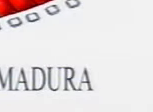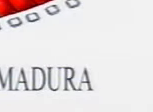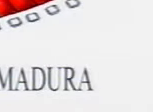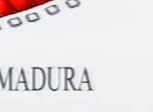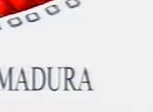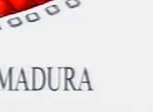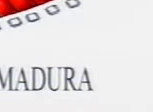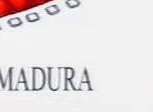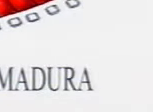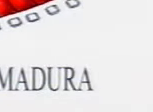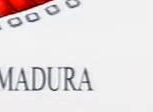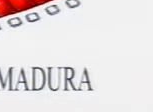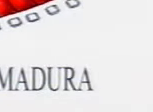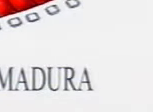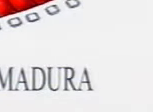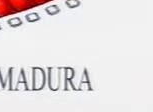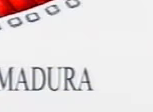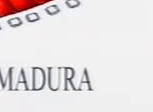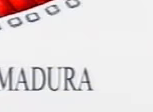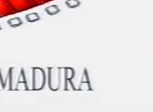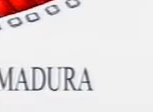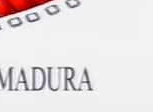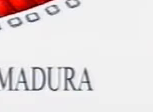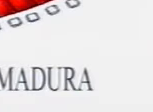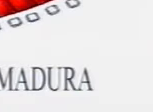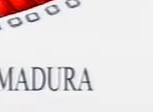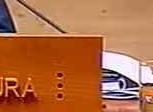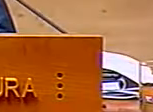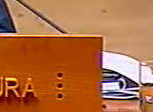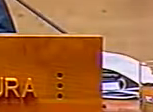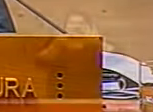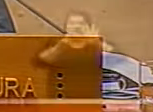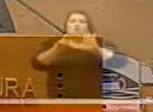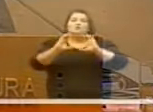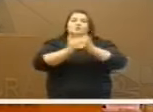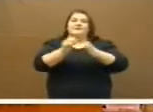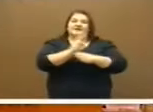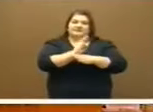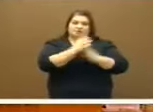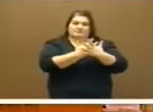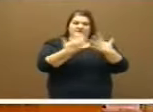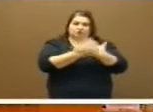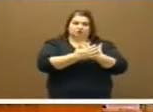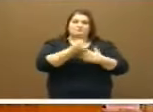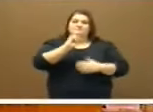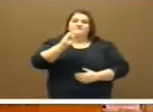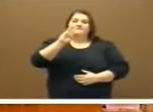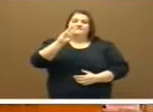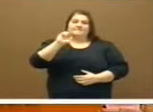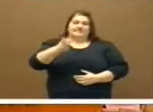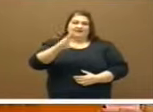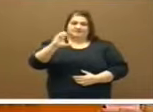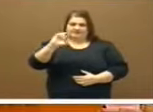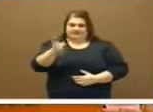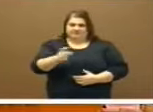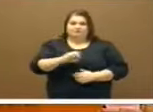a la consideración de la Cámara la enmienda número 11, al título 6, artículo 7, del Grupo Parlamentario Mixto, la agrupación de diputados regionalistas